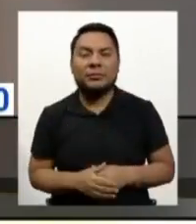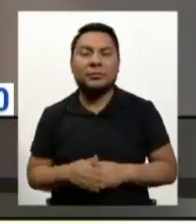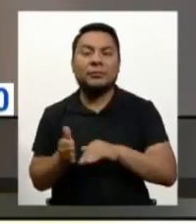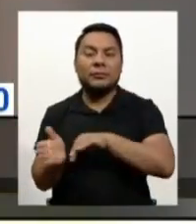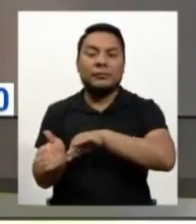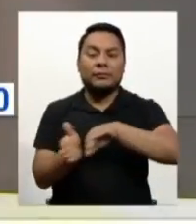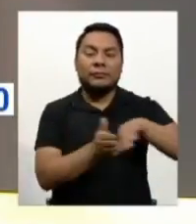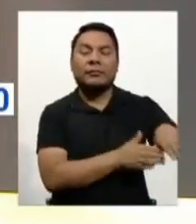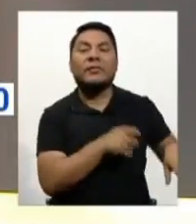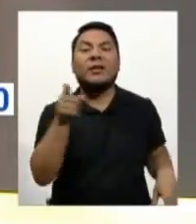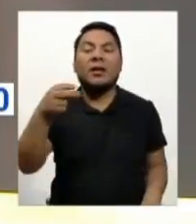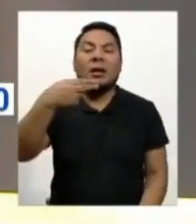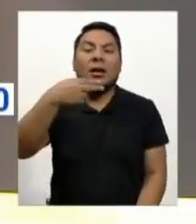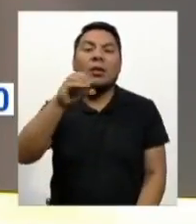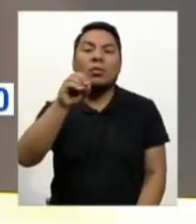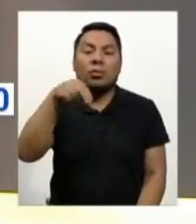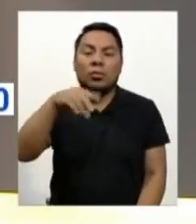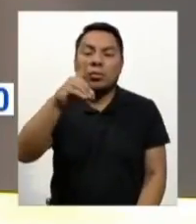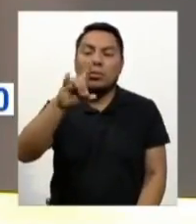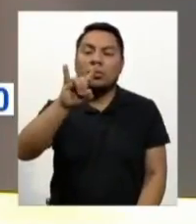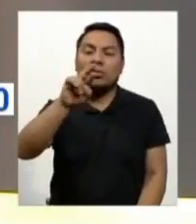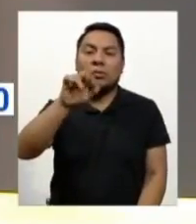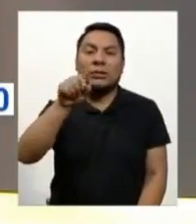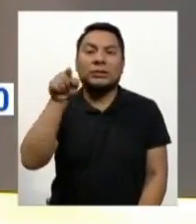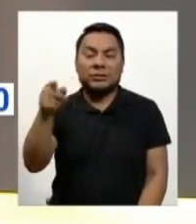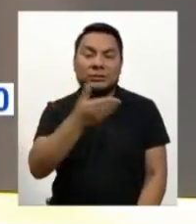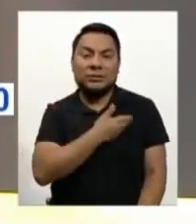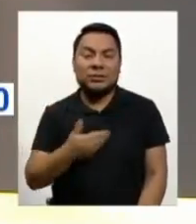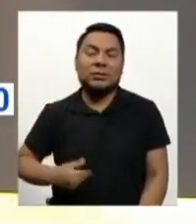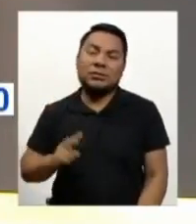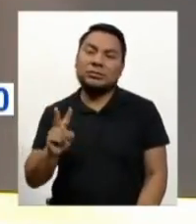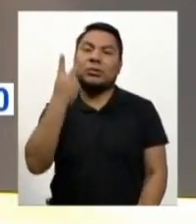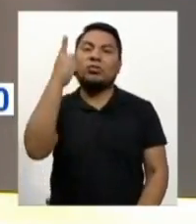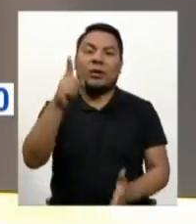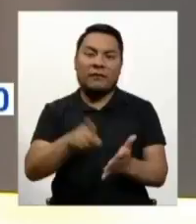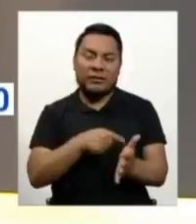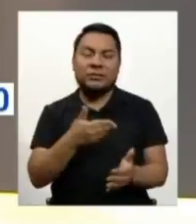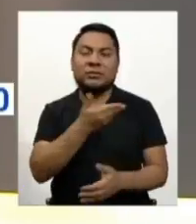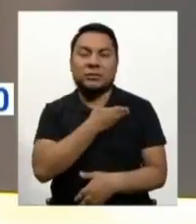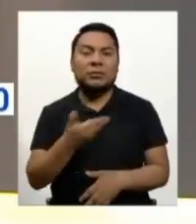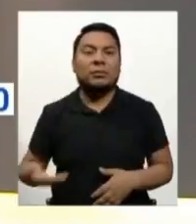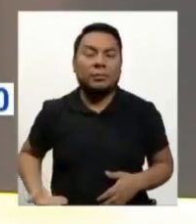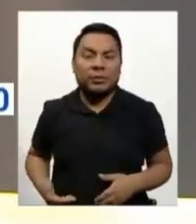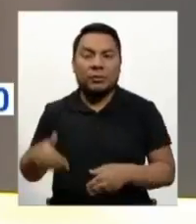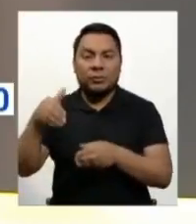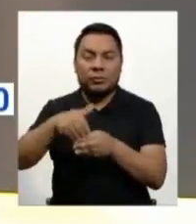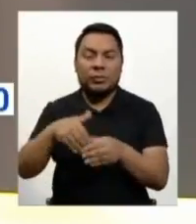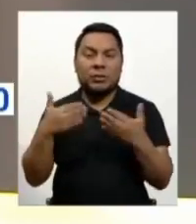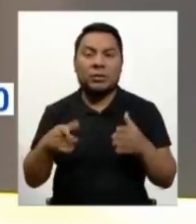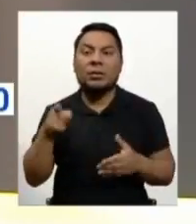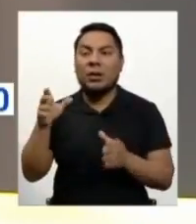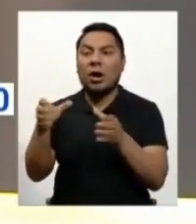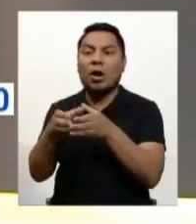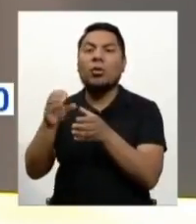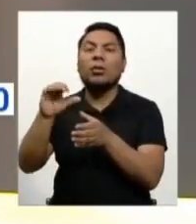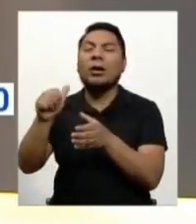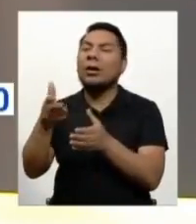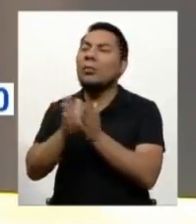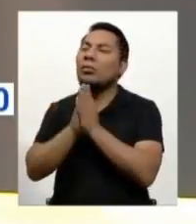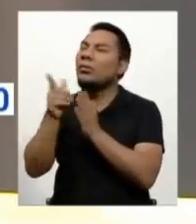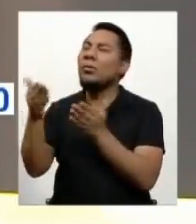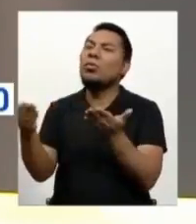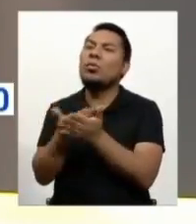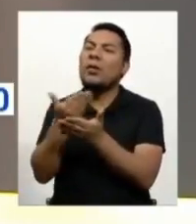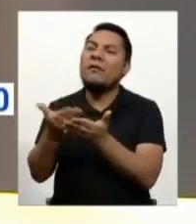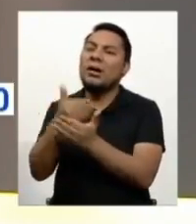Pasamos a Honduras. Juan Orlando Hernández asumirá por segunda vez la presidencia pese a las irregularidades en el proceso electoral que han llevado a la OEA a pedir que se celebren nuevas